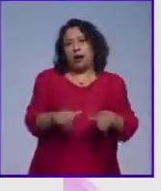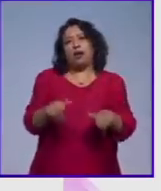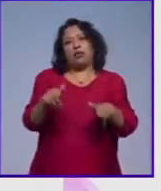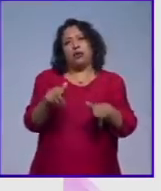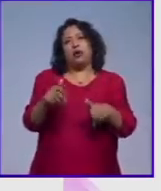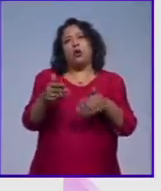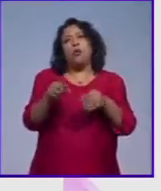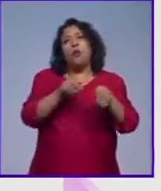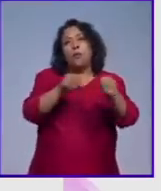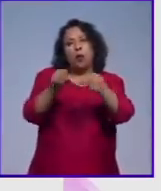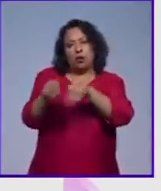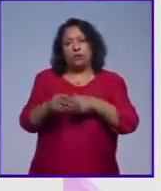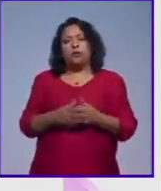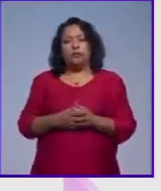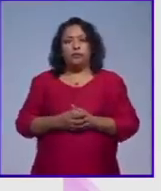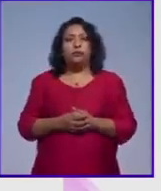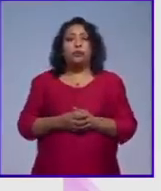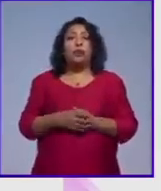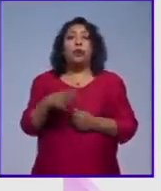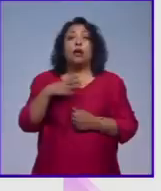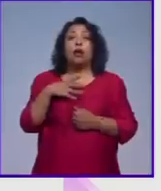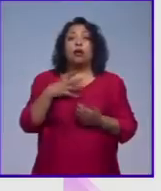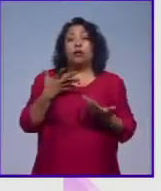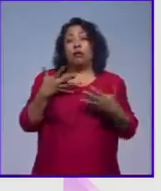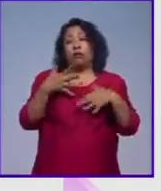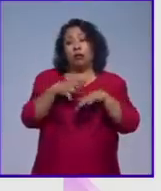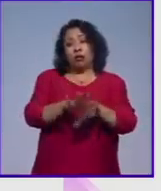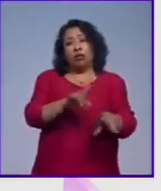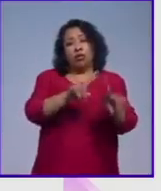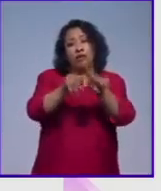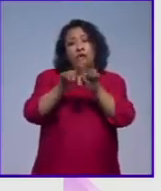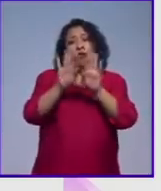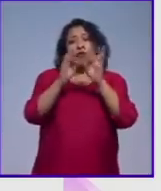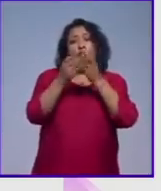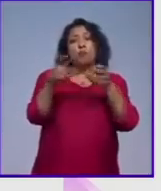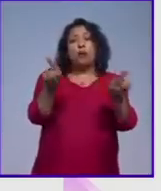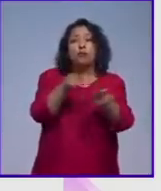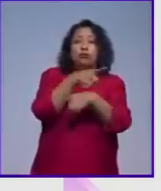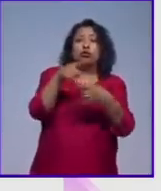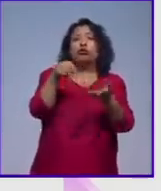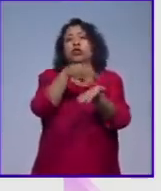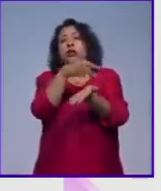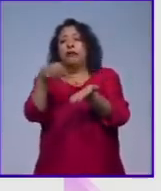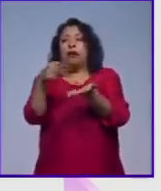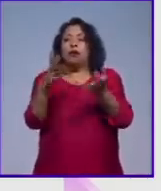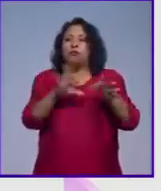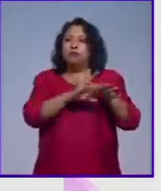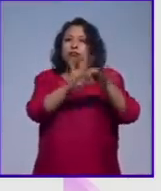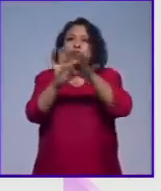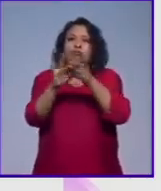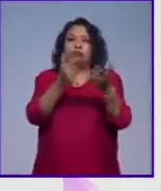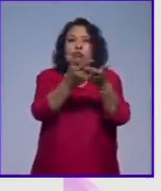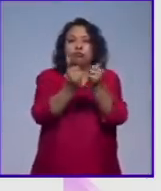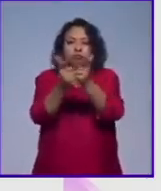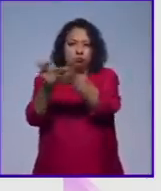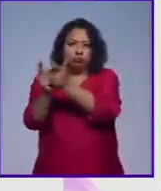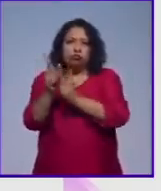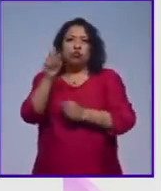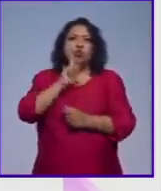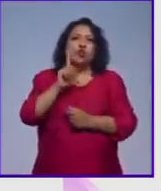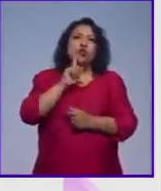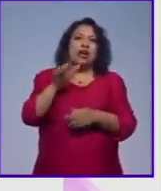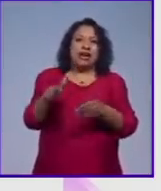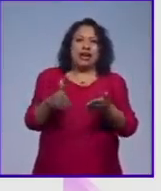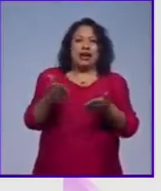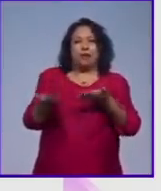general. Es la transversalidad de los géneros dancísticos y musicales que ahora hermana a estas agrupaciones y a la bailarina